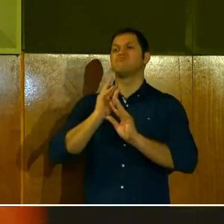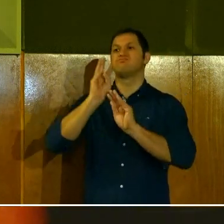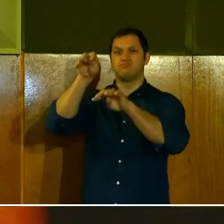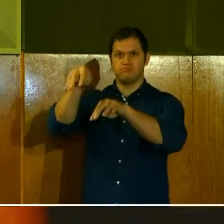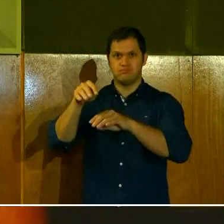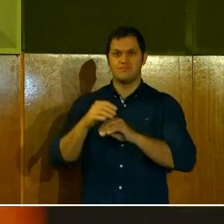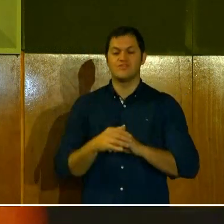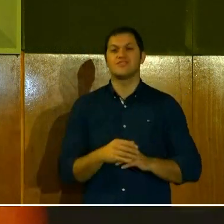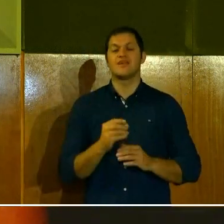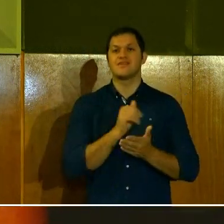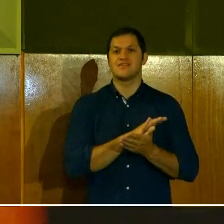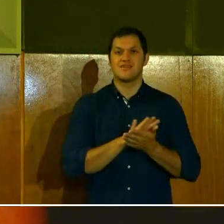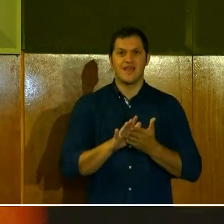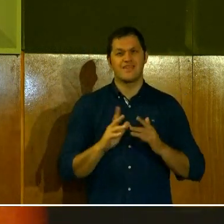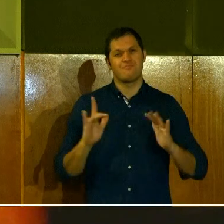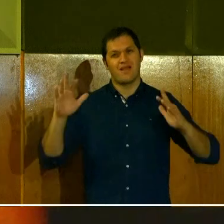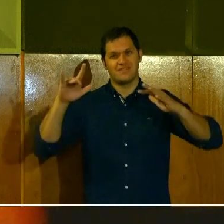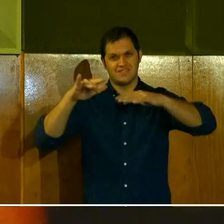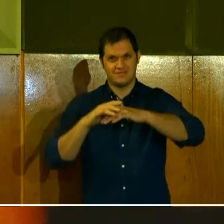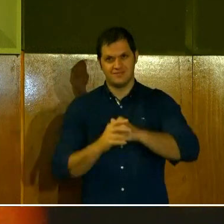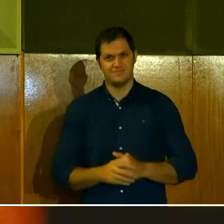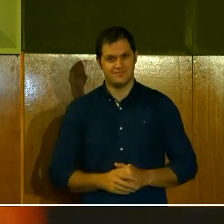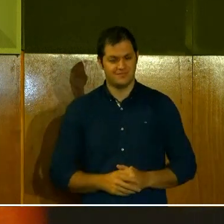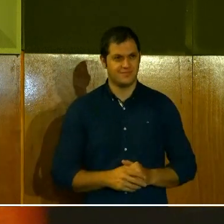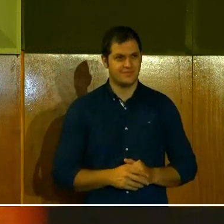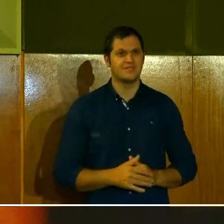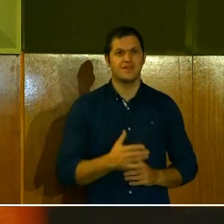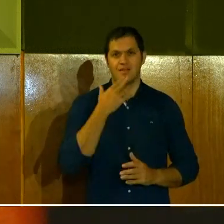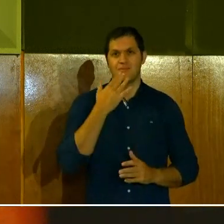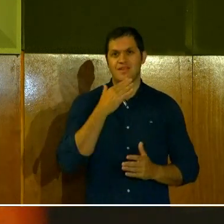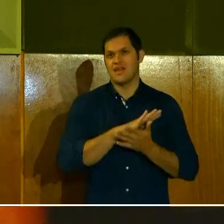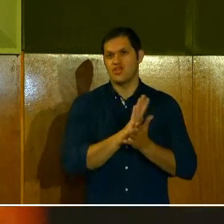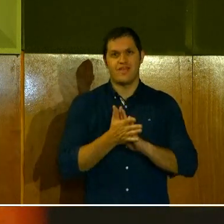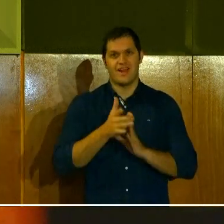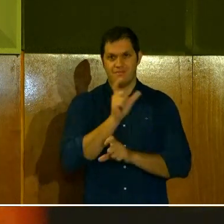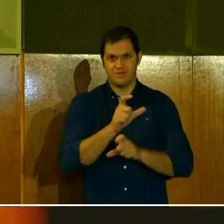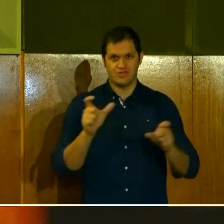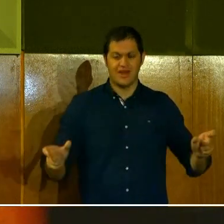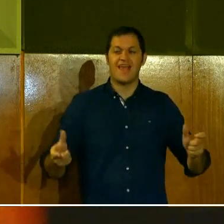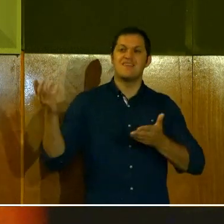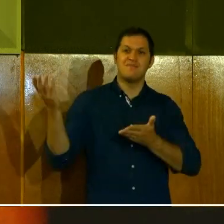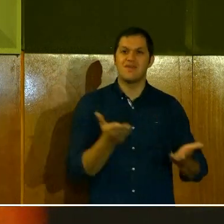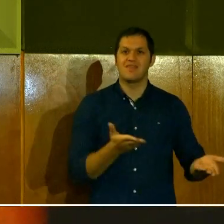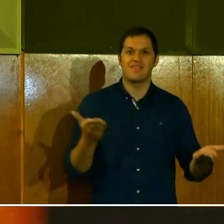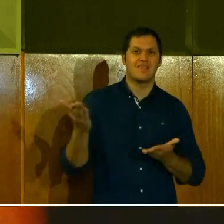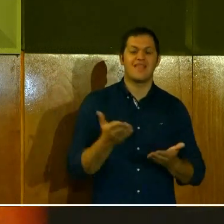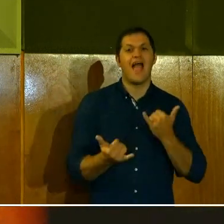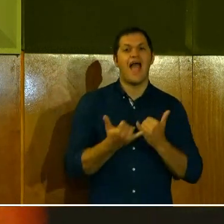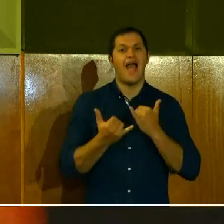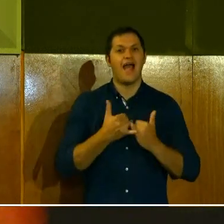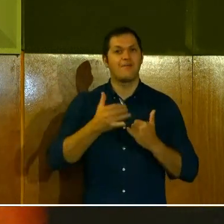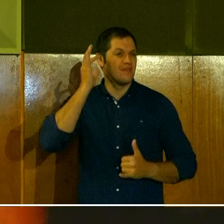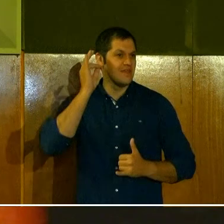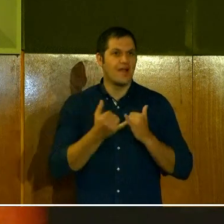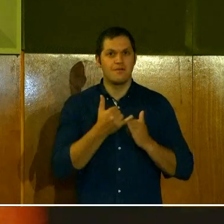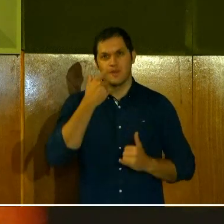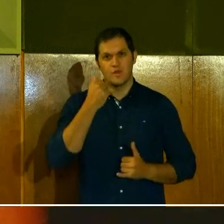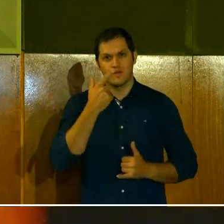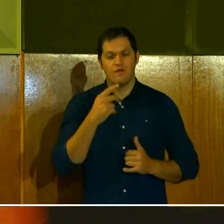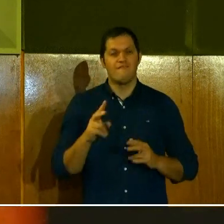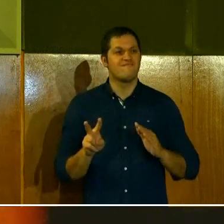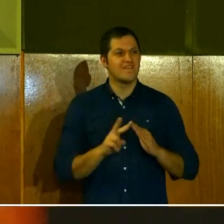frontera no se lo pierdan mañana en el gimnasio municipal mapocho 81 15 a las 18 horas